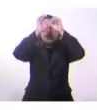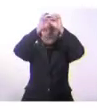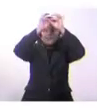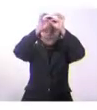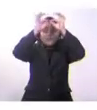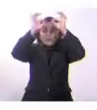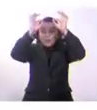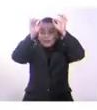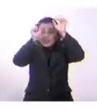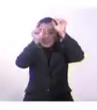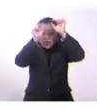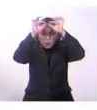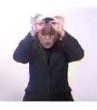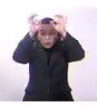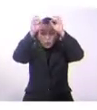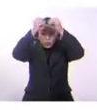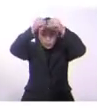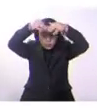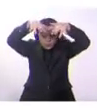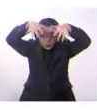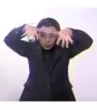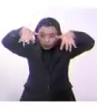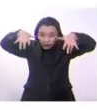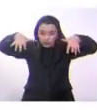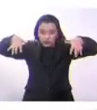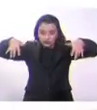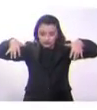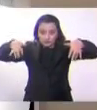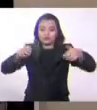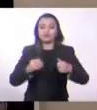se encuentran en su guía como un texto completo.